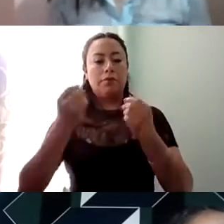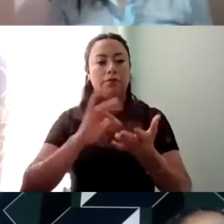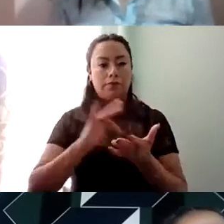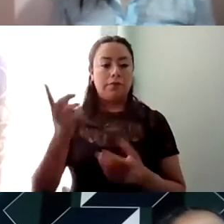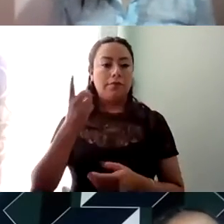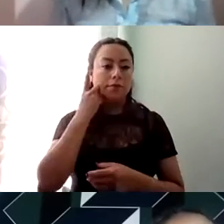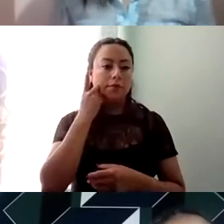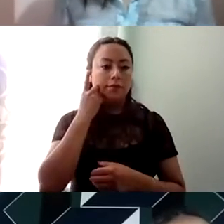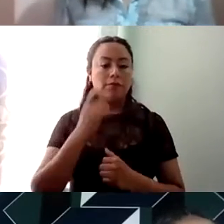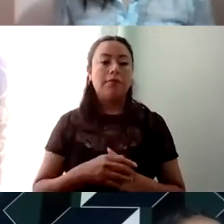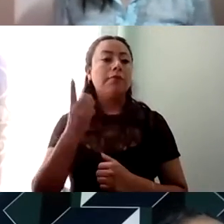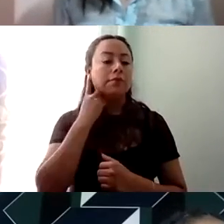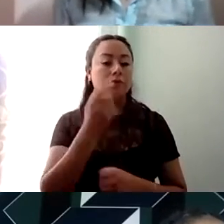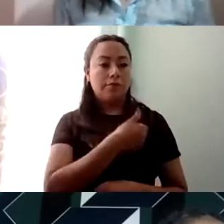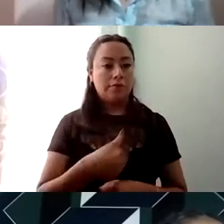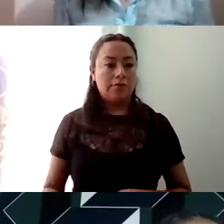Diputado presidente,